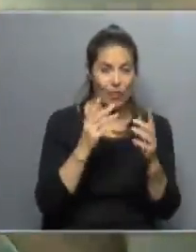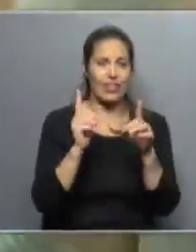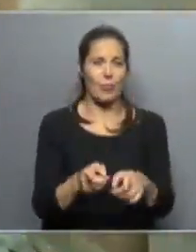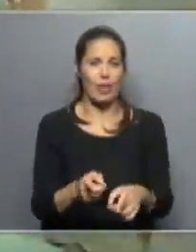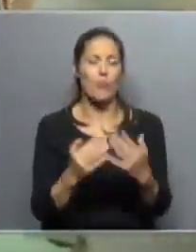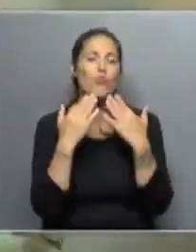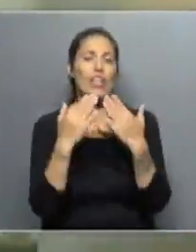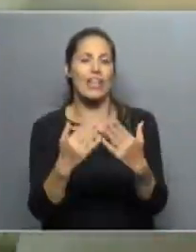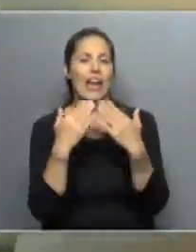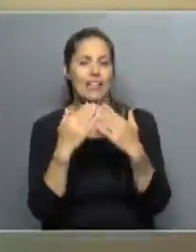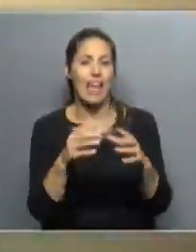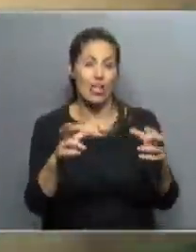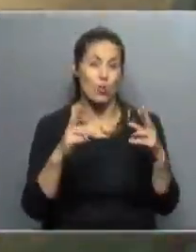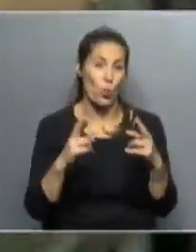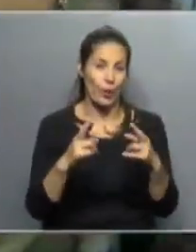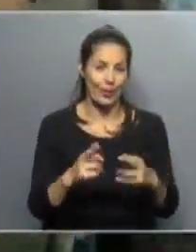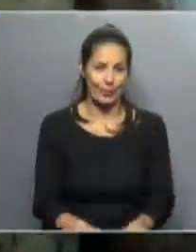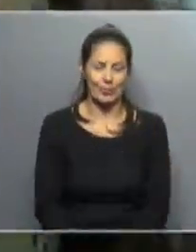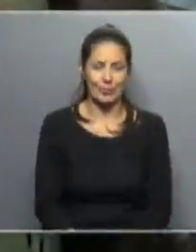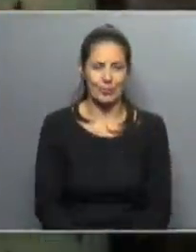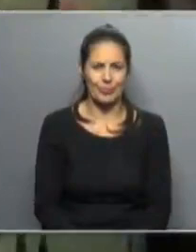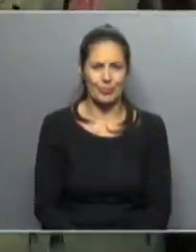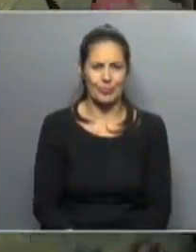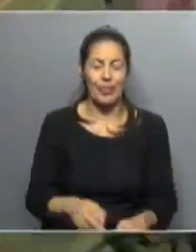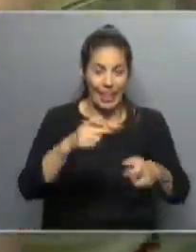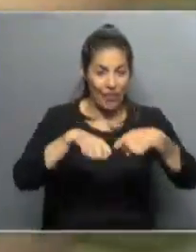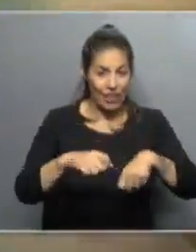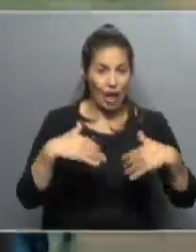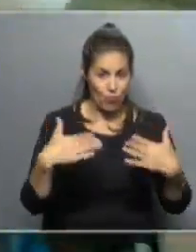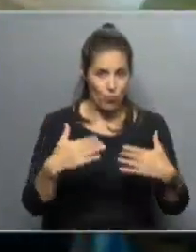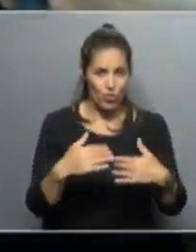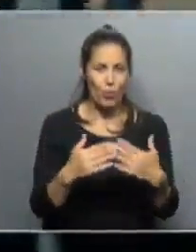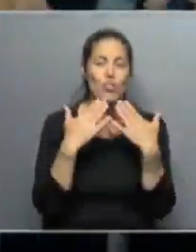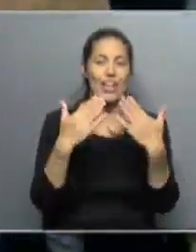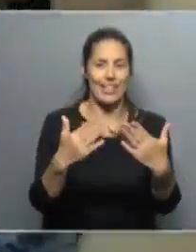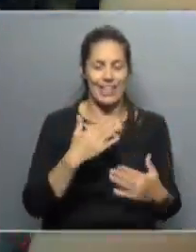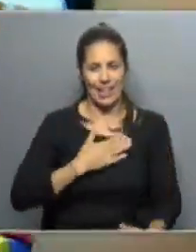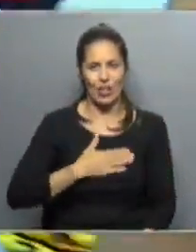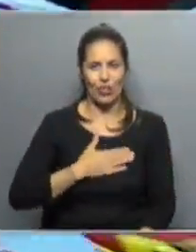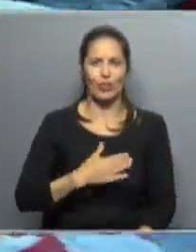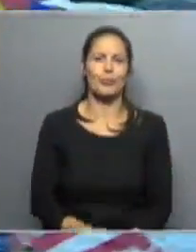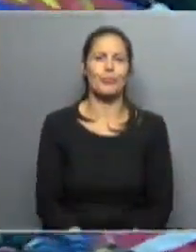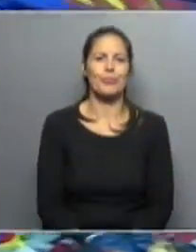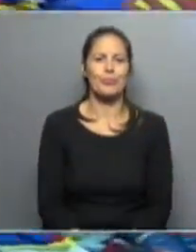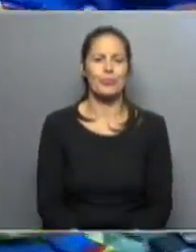bien. Muchas gracias y mucha suerte con todo. Gracias. Que vendan bastante. Bueno, gracias a las órdenes. Gracias. Ya.